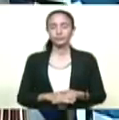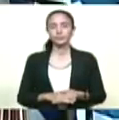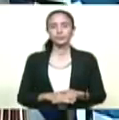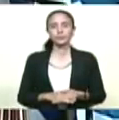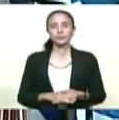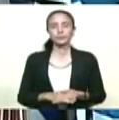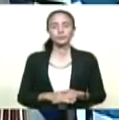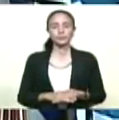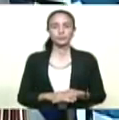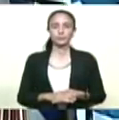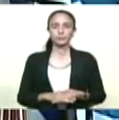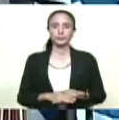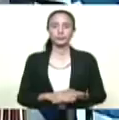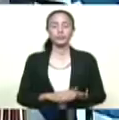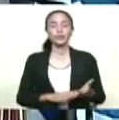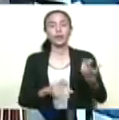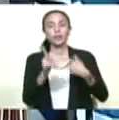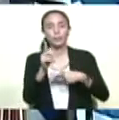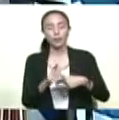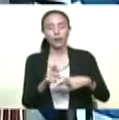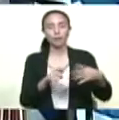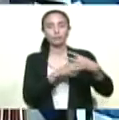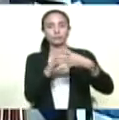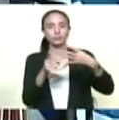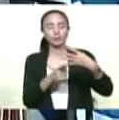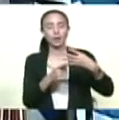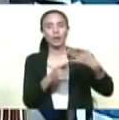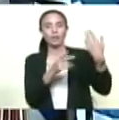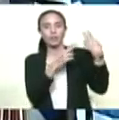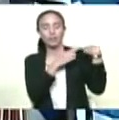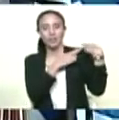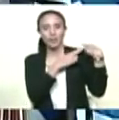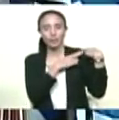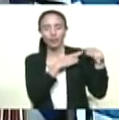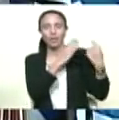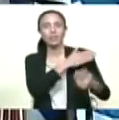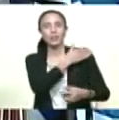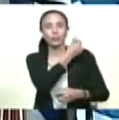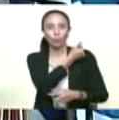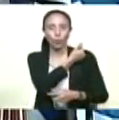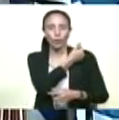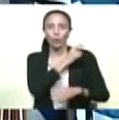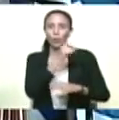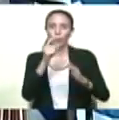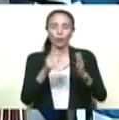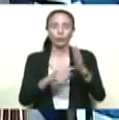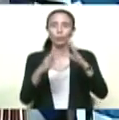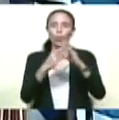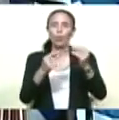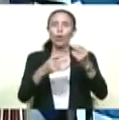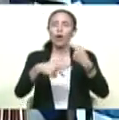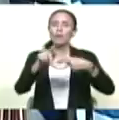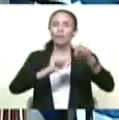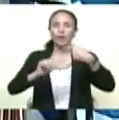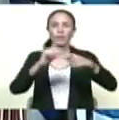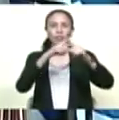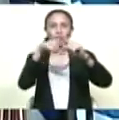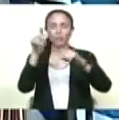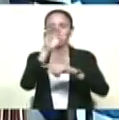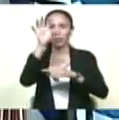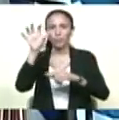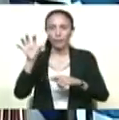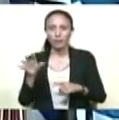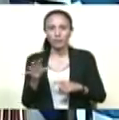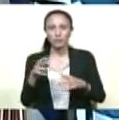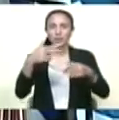designada como directora general de la oficina para la determinación del crudo de exportación toda una